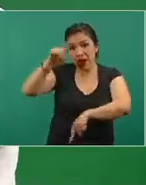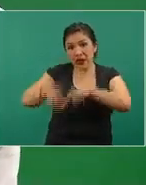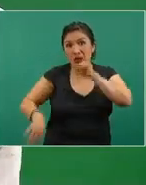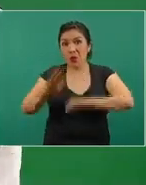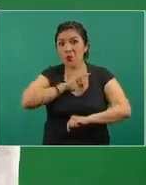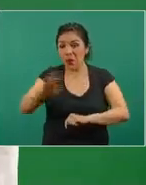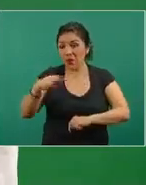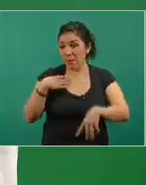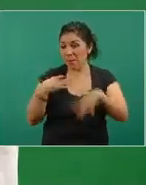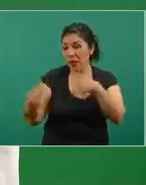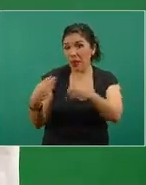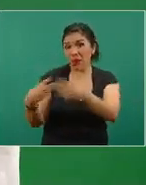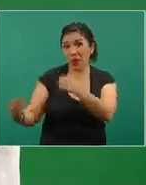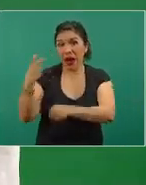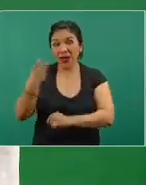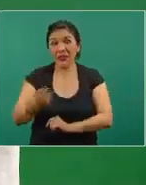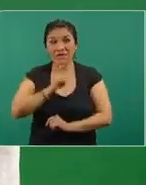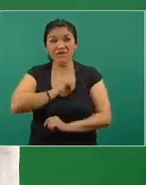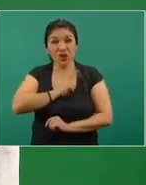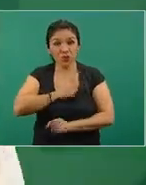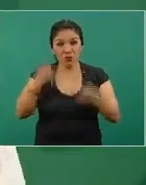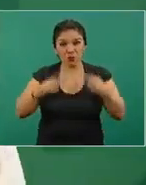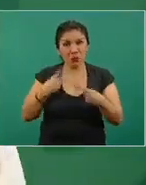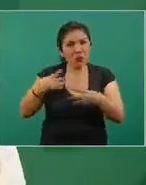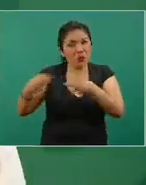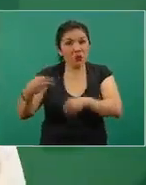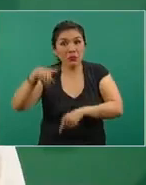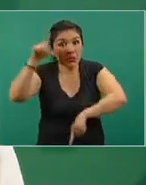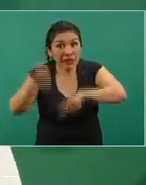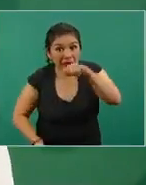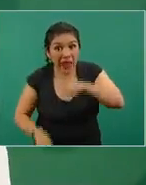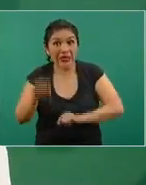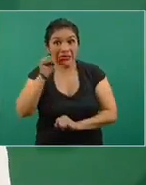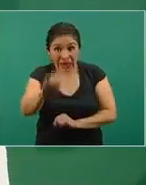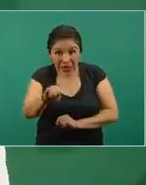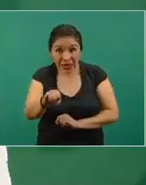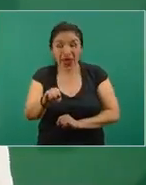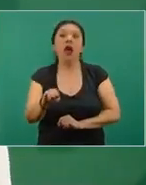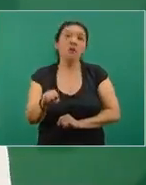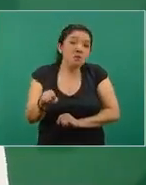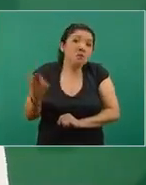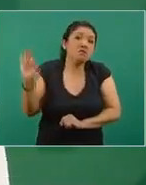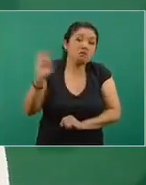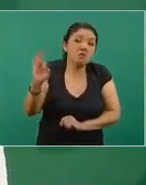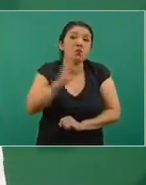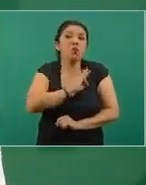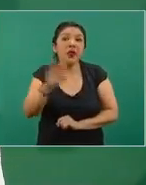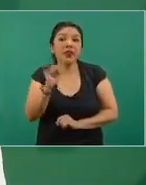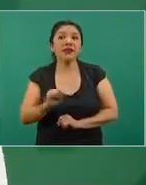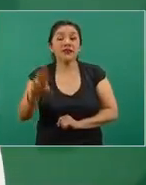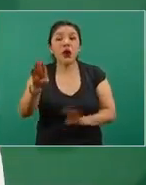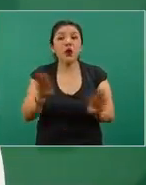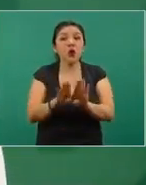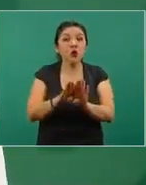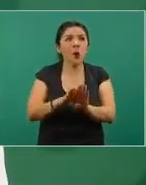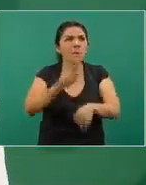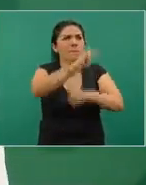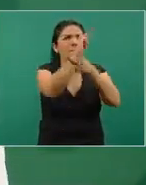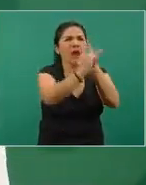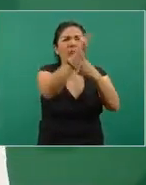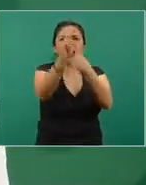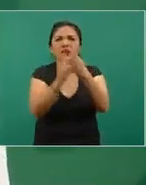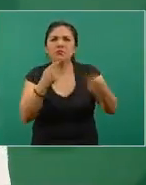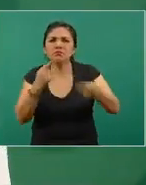de transmitir el virus por parte de las personas, podría ser que en las estrategias que cada país tiene